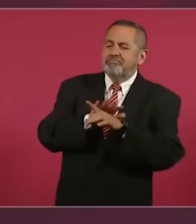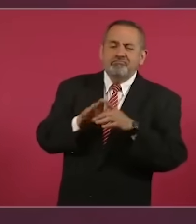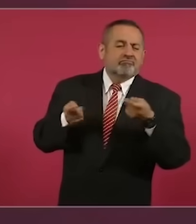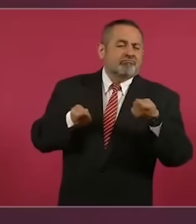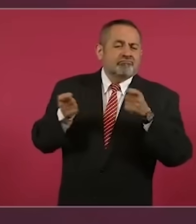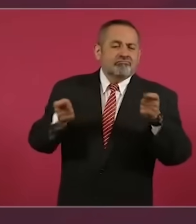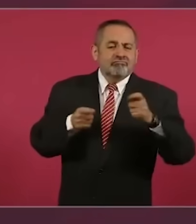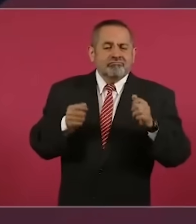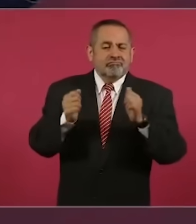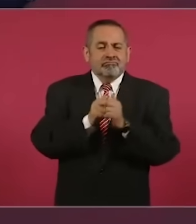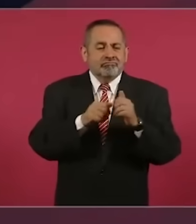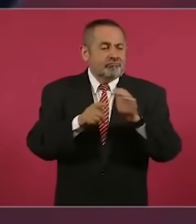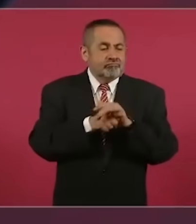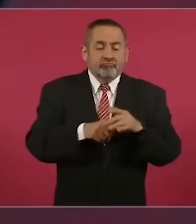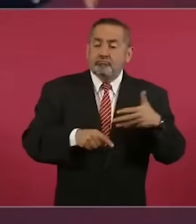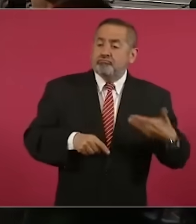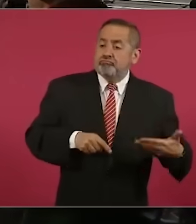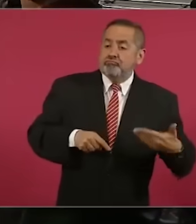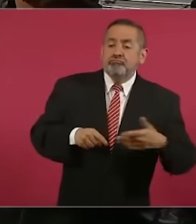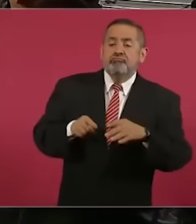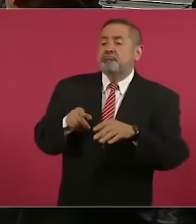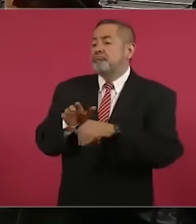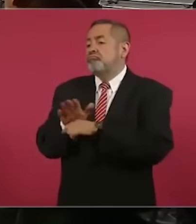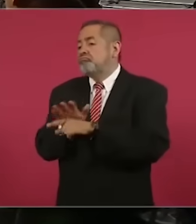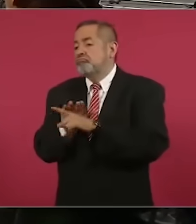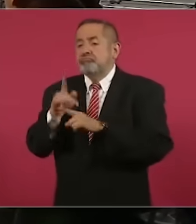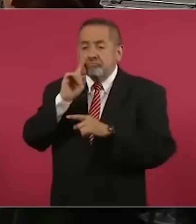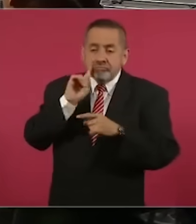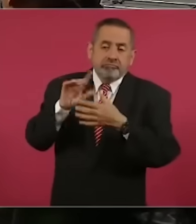utiliza mucho la derecha el conservadurismo